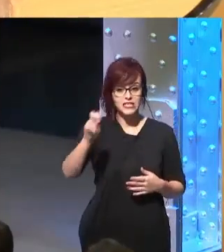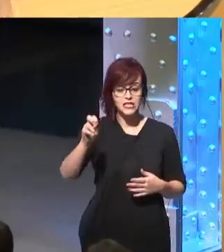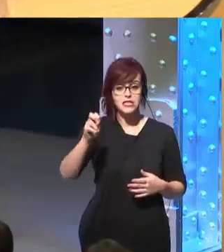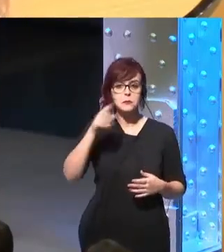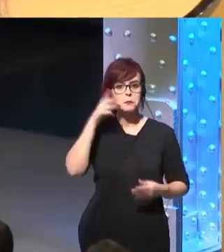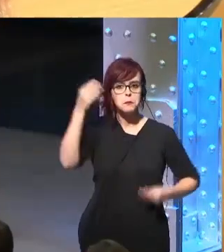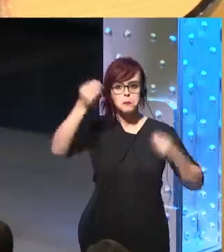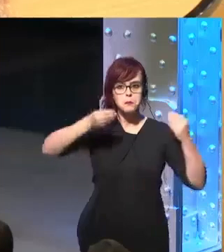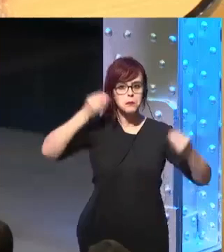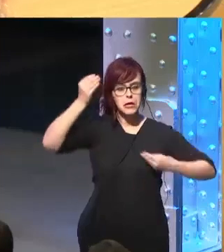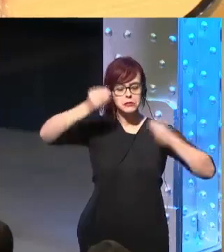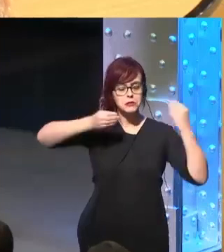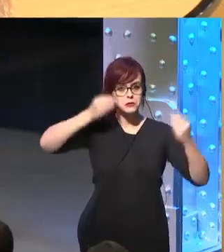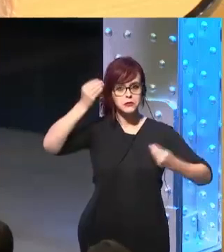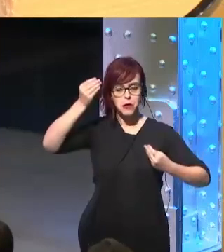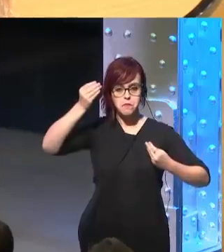se la consideró